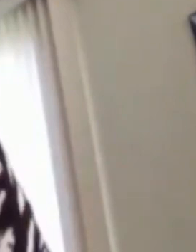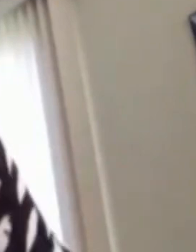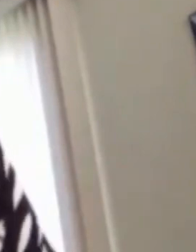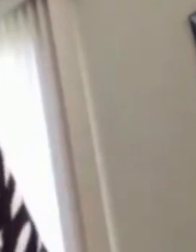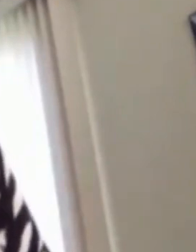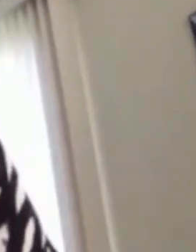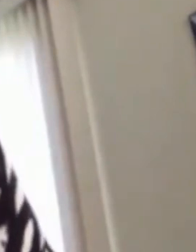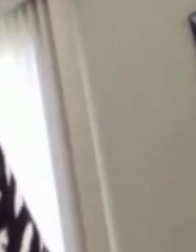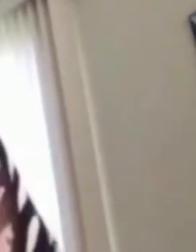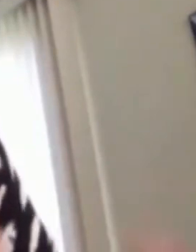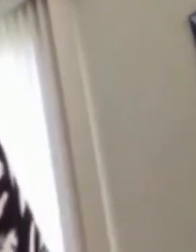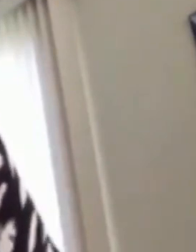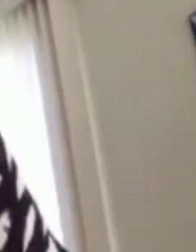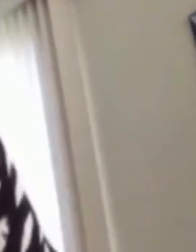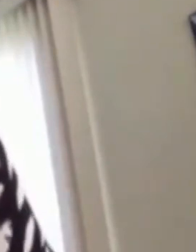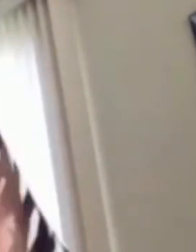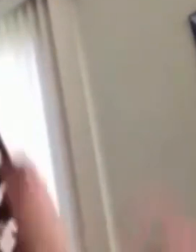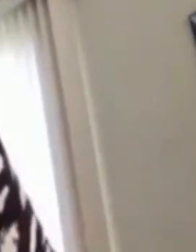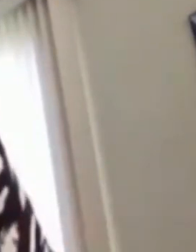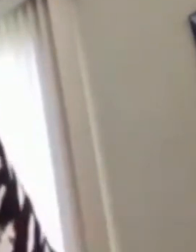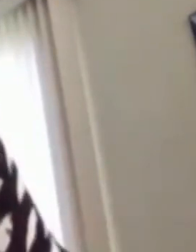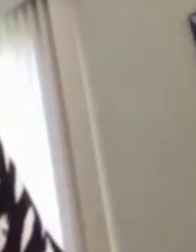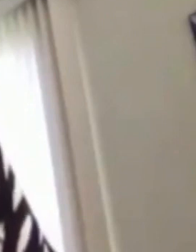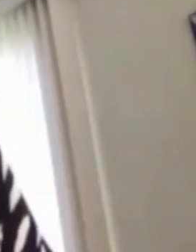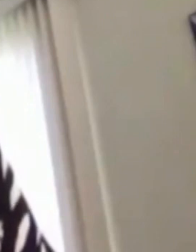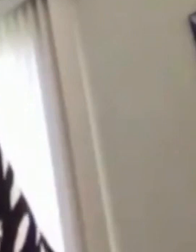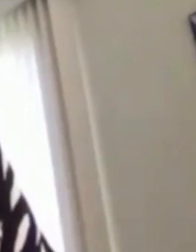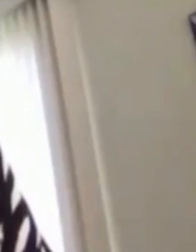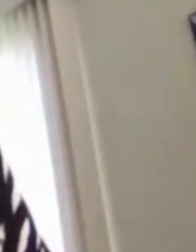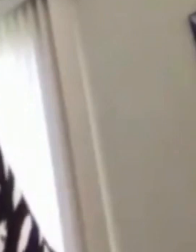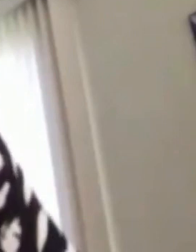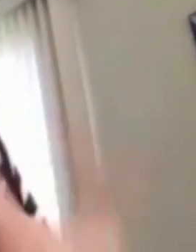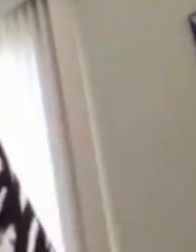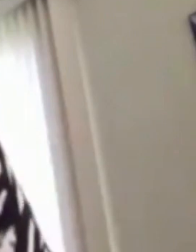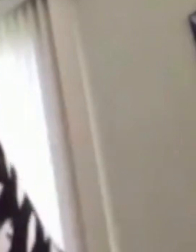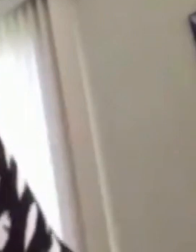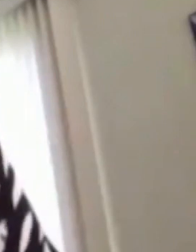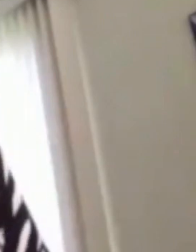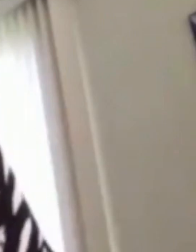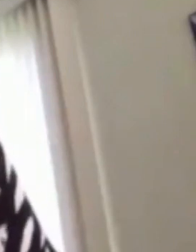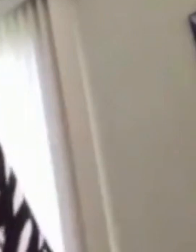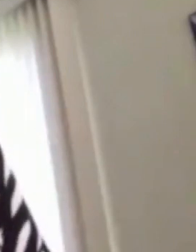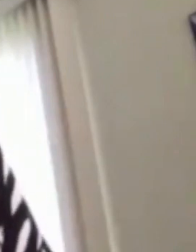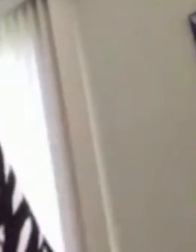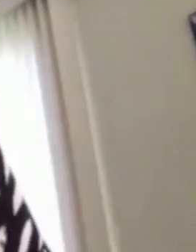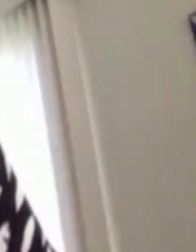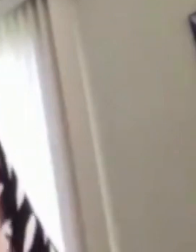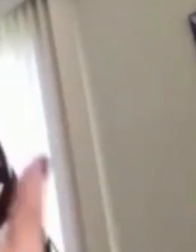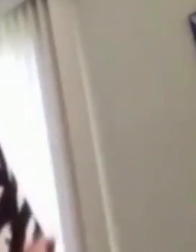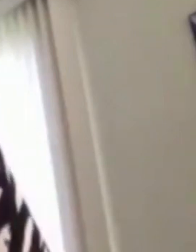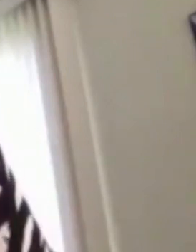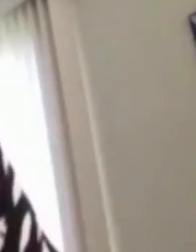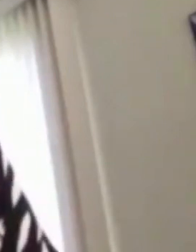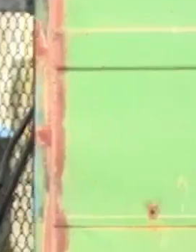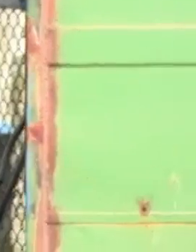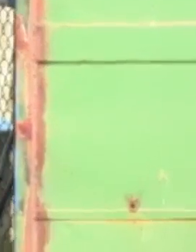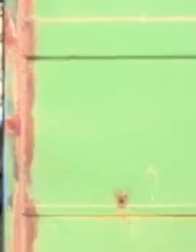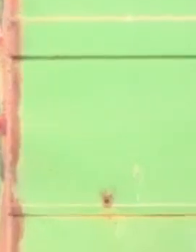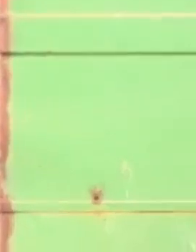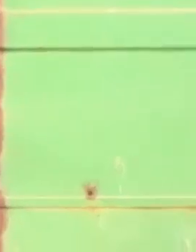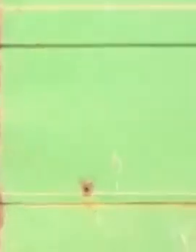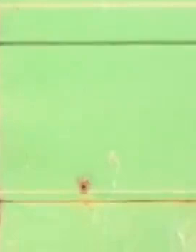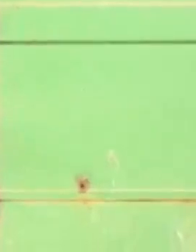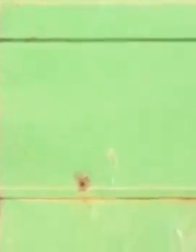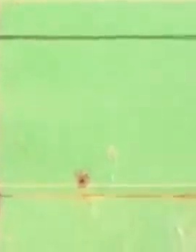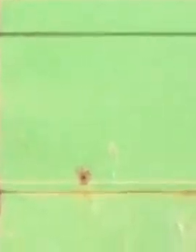la desinfección de los espacios donde laboran o donde se encuentran casos positivos para que puedan ser utilizados nuevamente de manera segura.